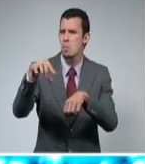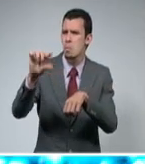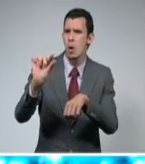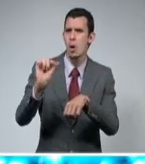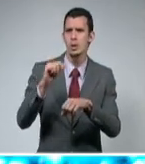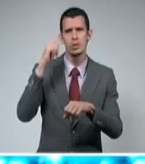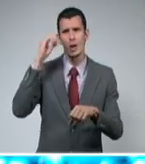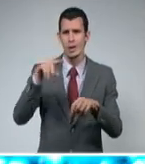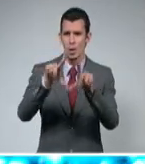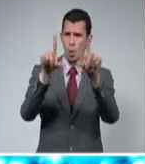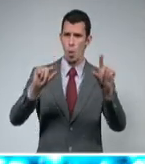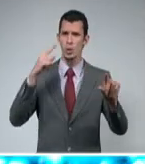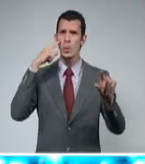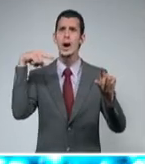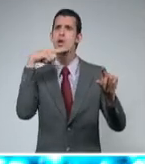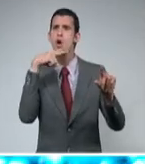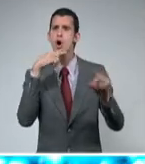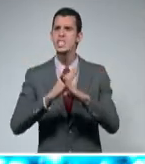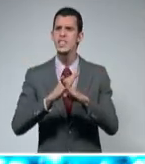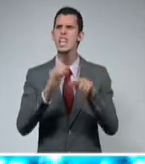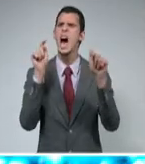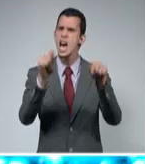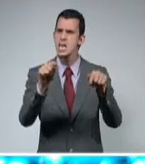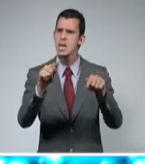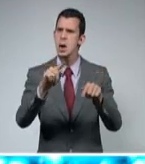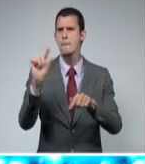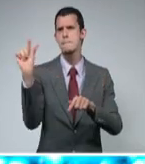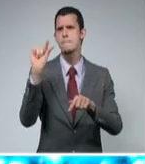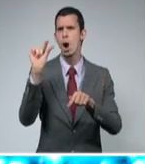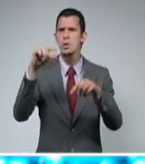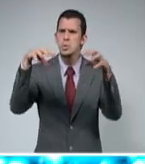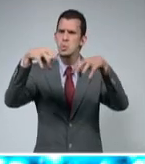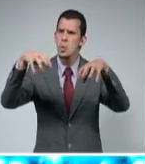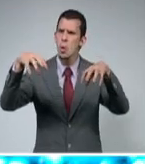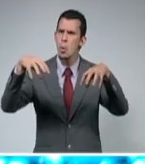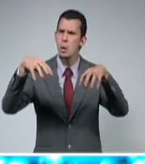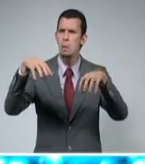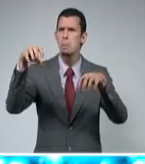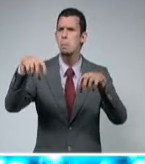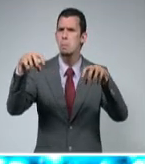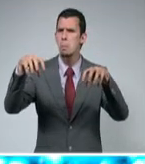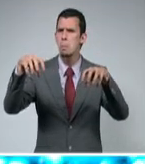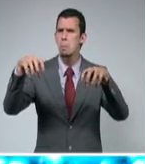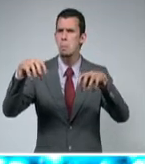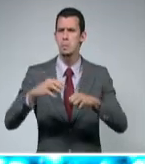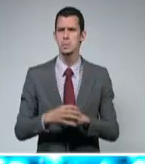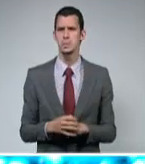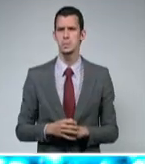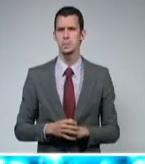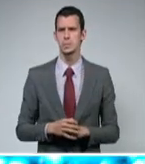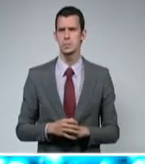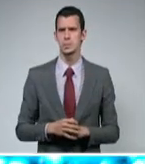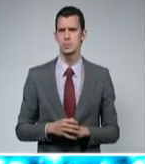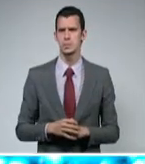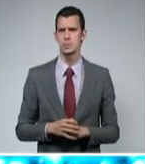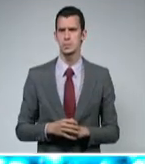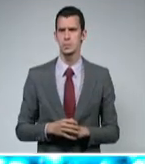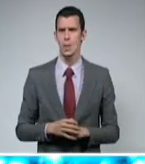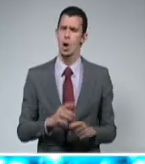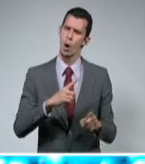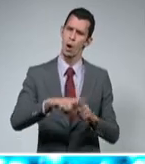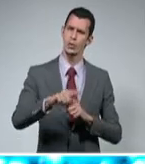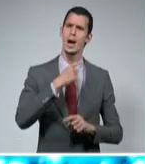hasta Guantánamo y la mayor parte de ellos se localiza en la vertiente sur del país. Luego se aprecian los territorios